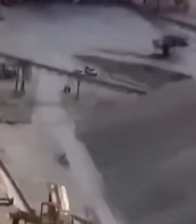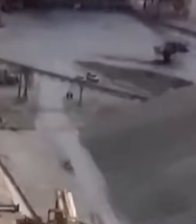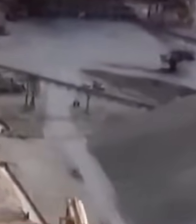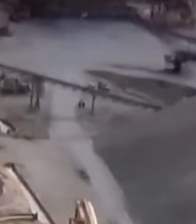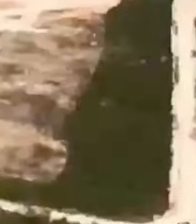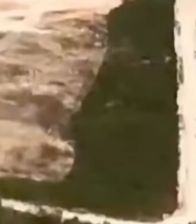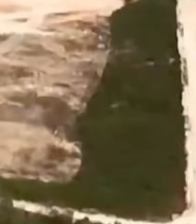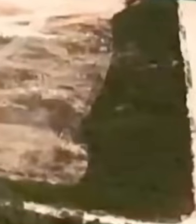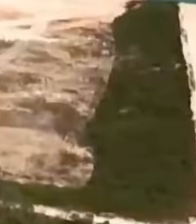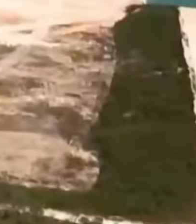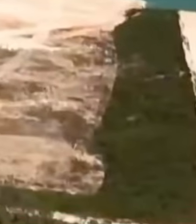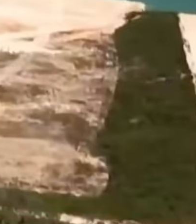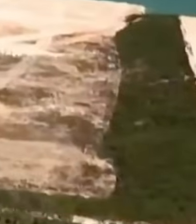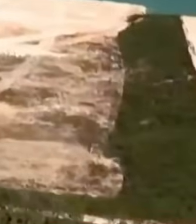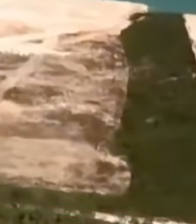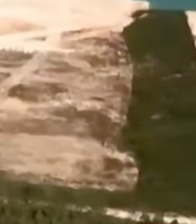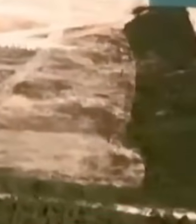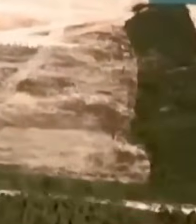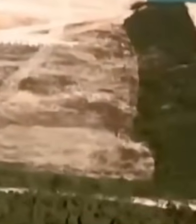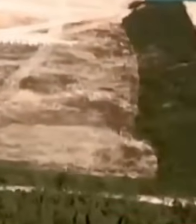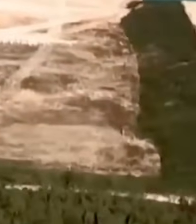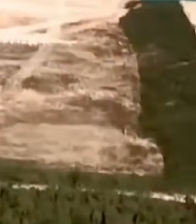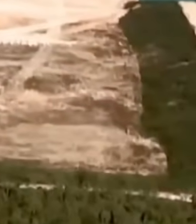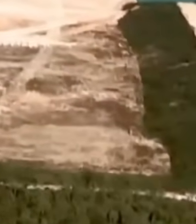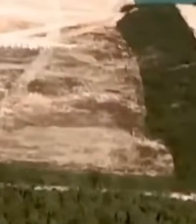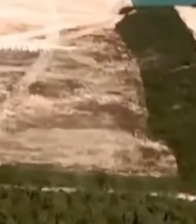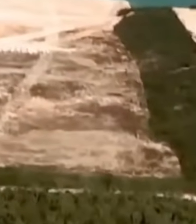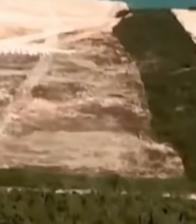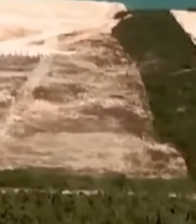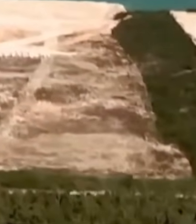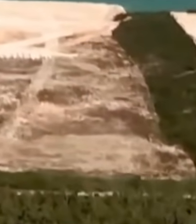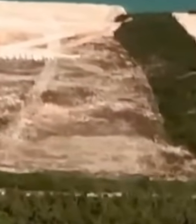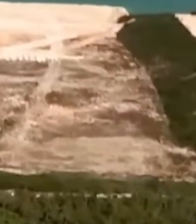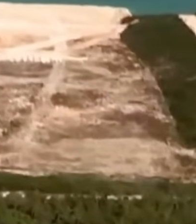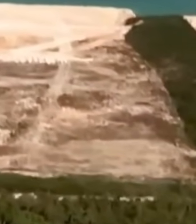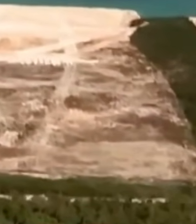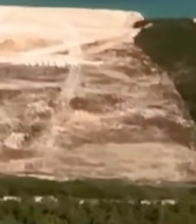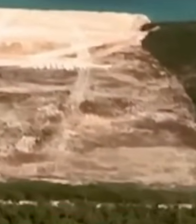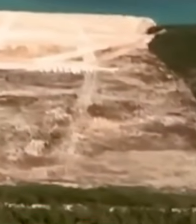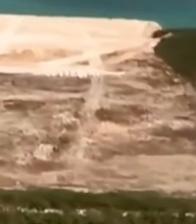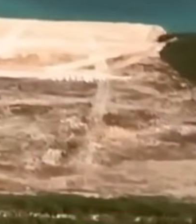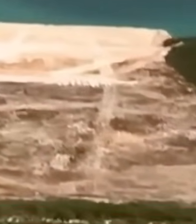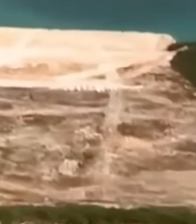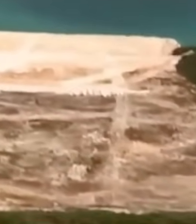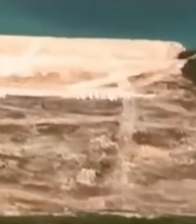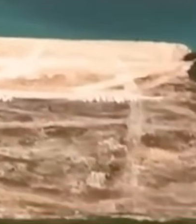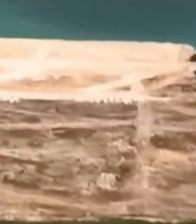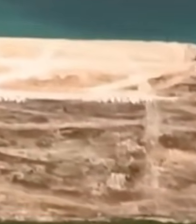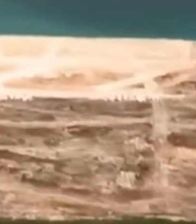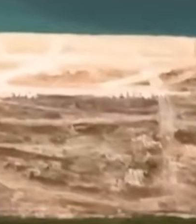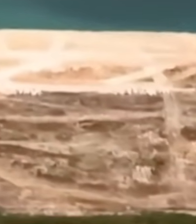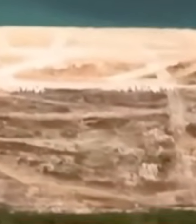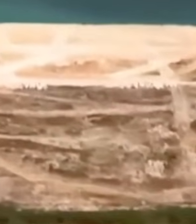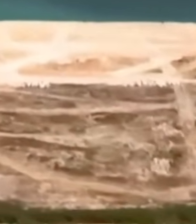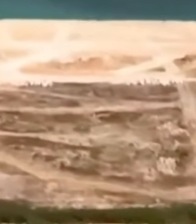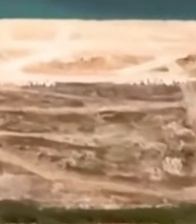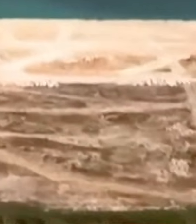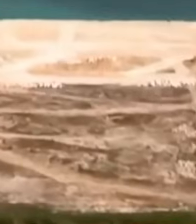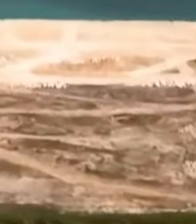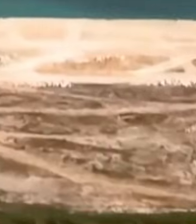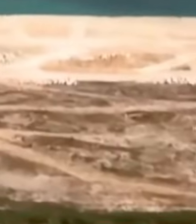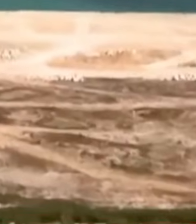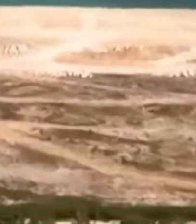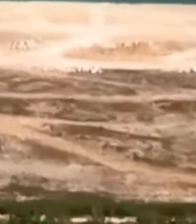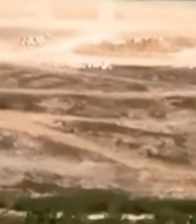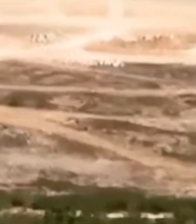ha provocado la pérdida definitiva e irrecuperable del subsuelo, alteración de la presión del acuífero, amenaza la calidad